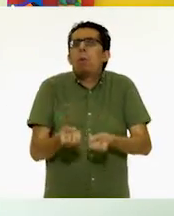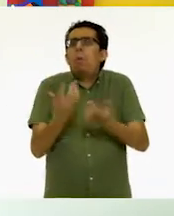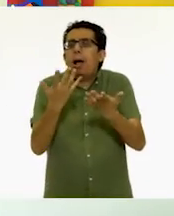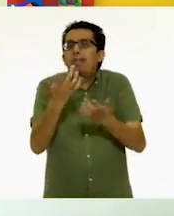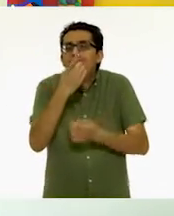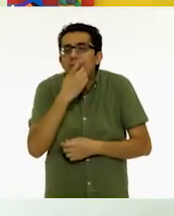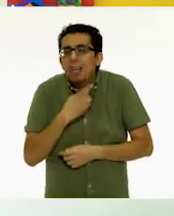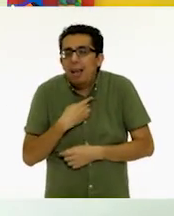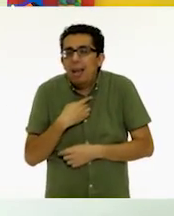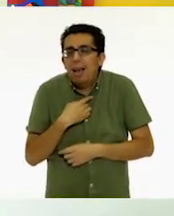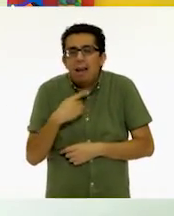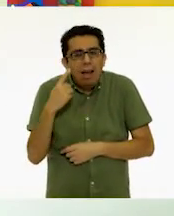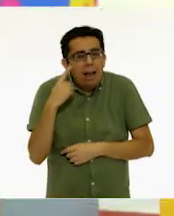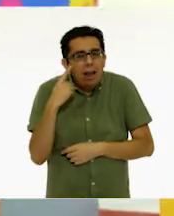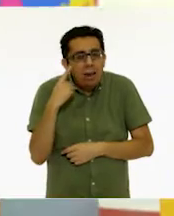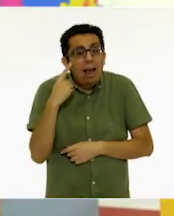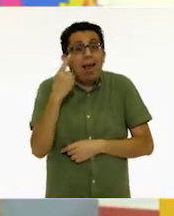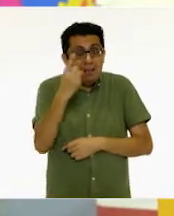¡Tres!